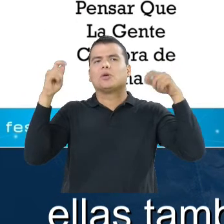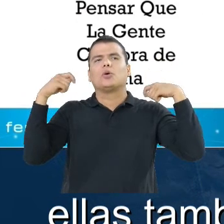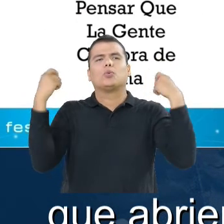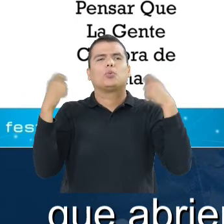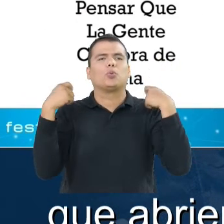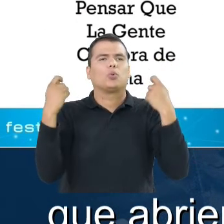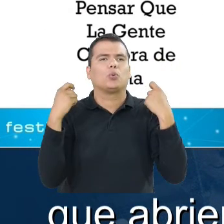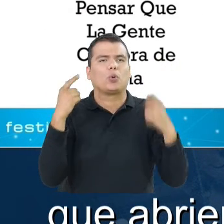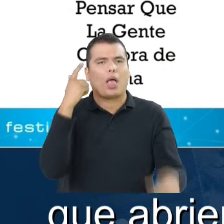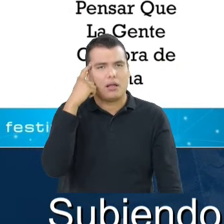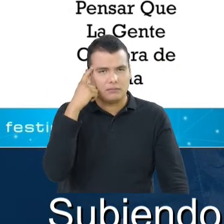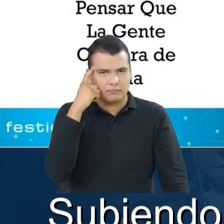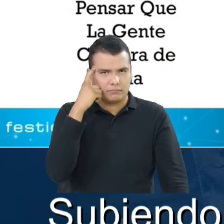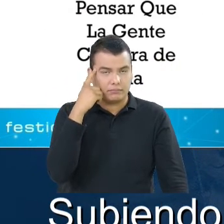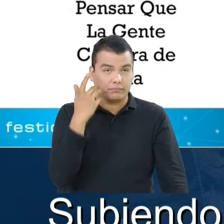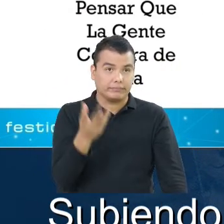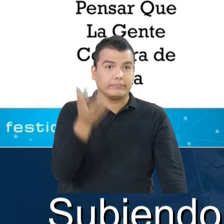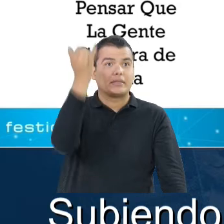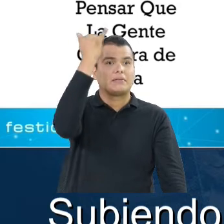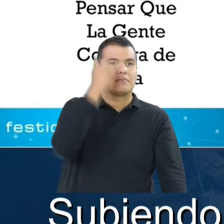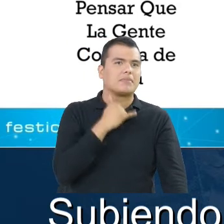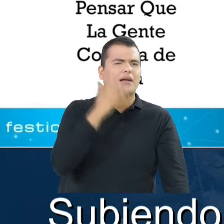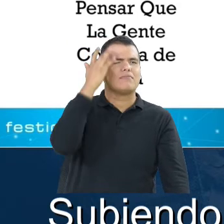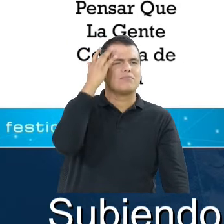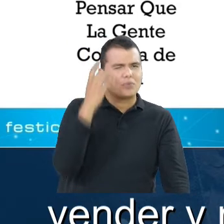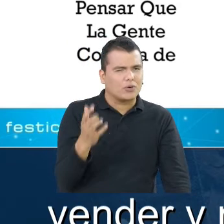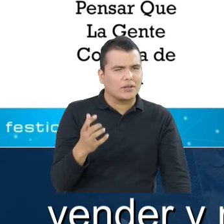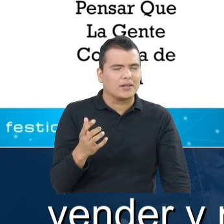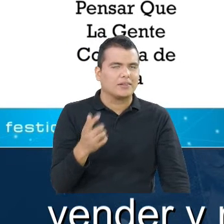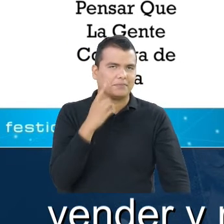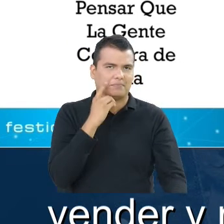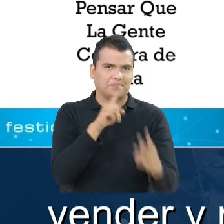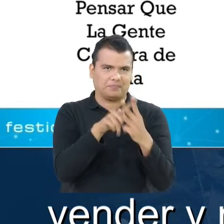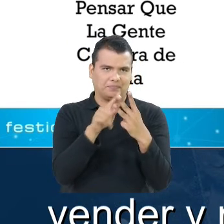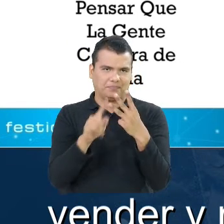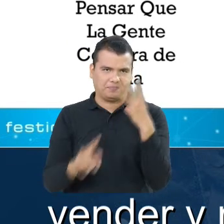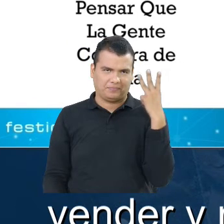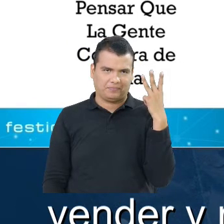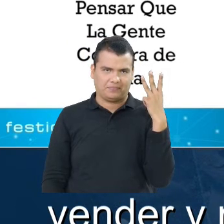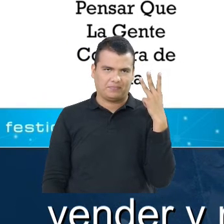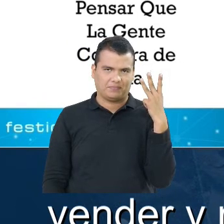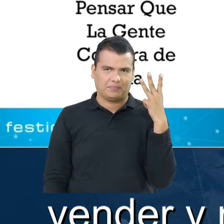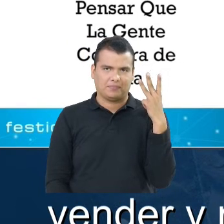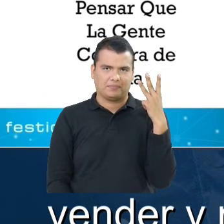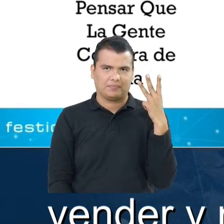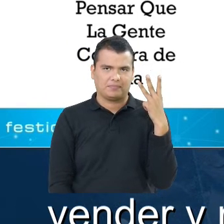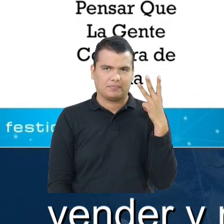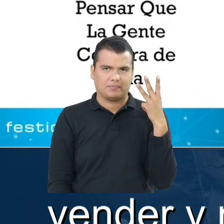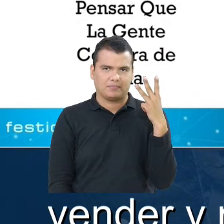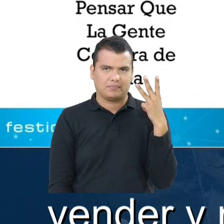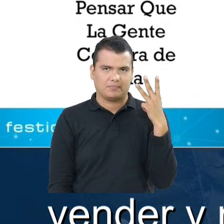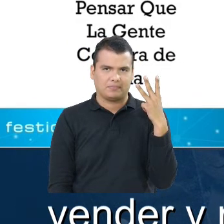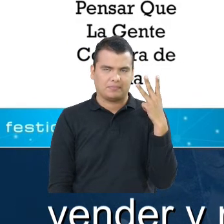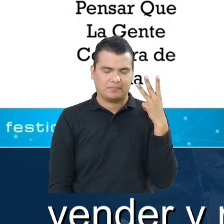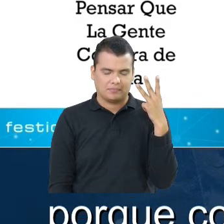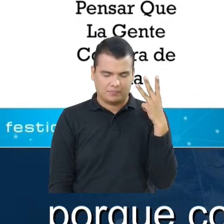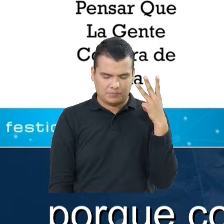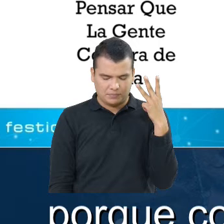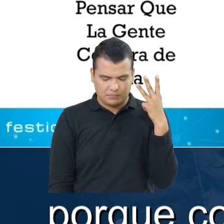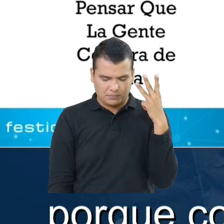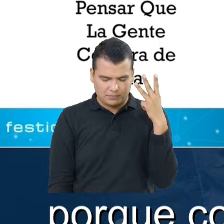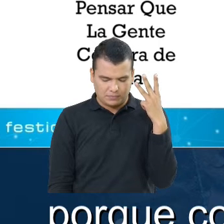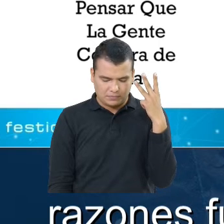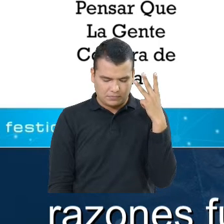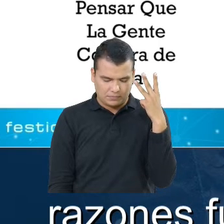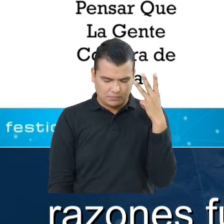volver millonario. ¿Por qué cometemos estos errores? Por tres razones fundamentales o por tres tipos de errores enmarcados.